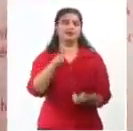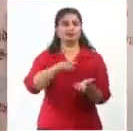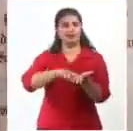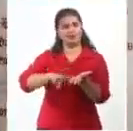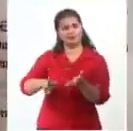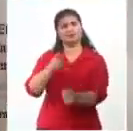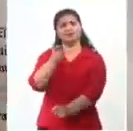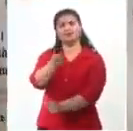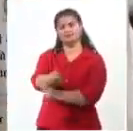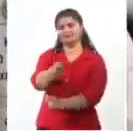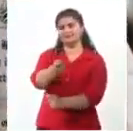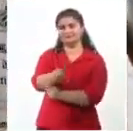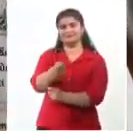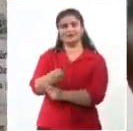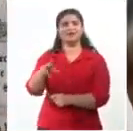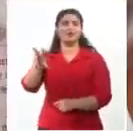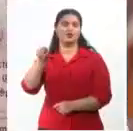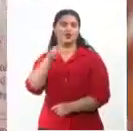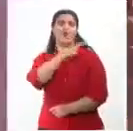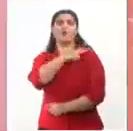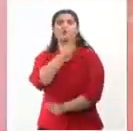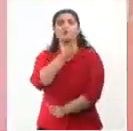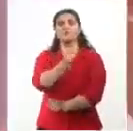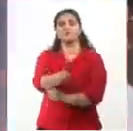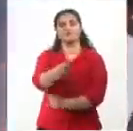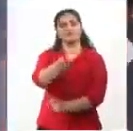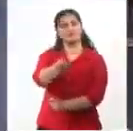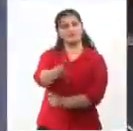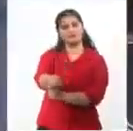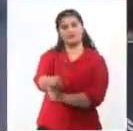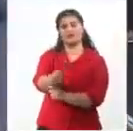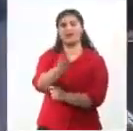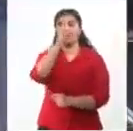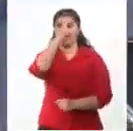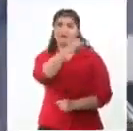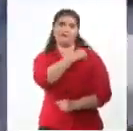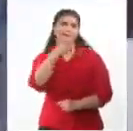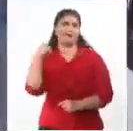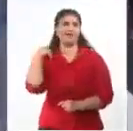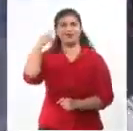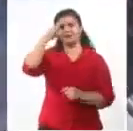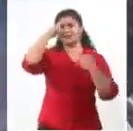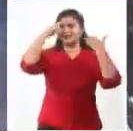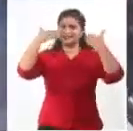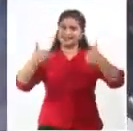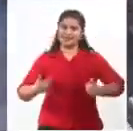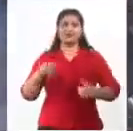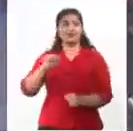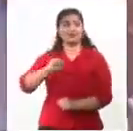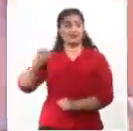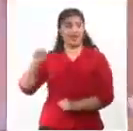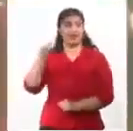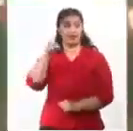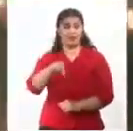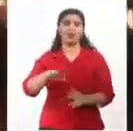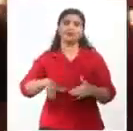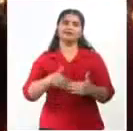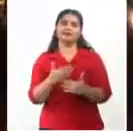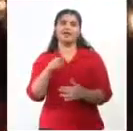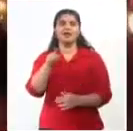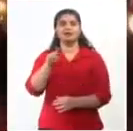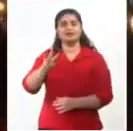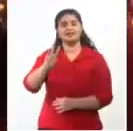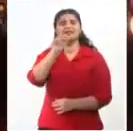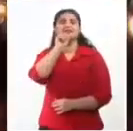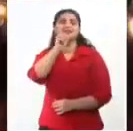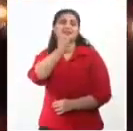de cientos de nuevos profesionales de la salud para oxigenar con juventud a un sector que este 13 de diciembre recibe el